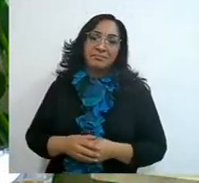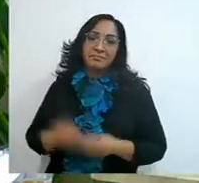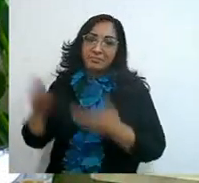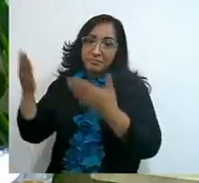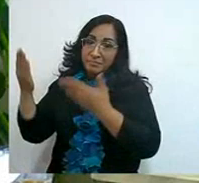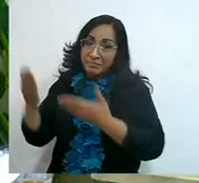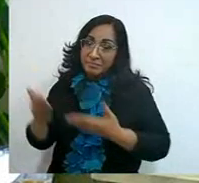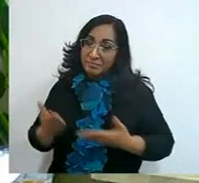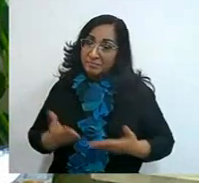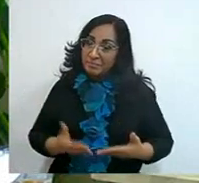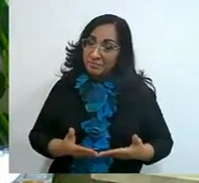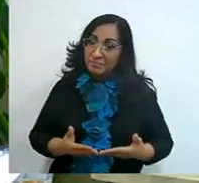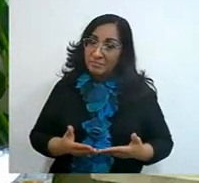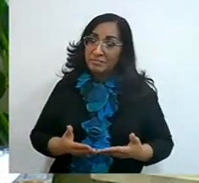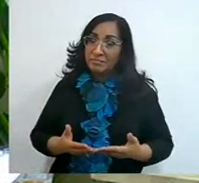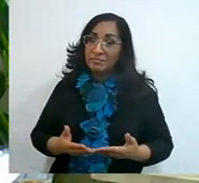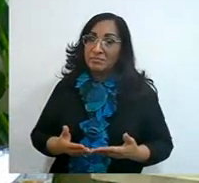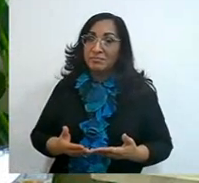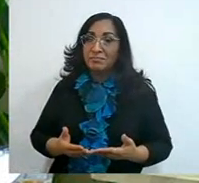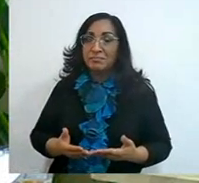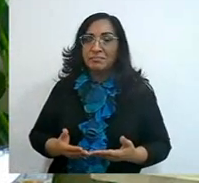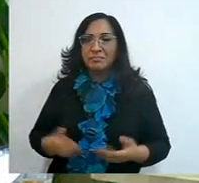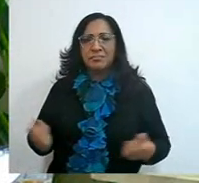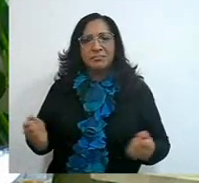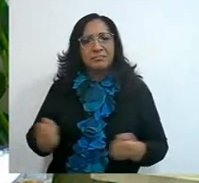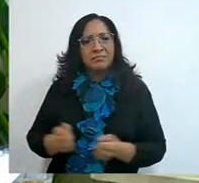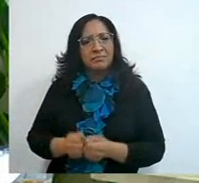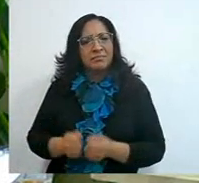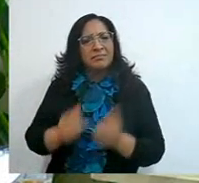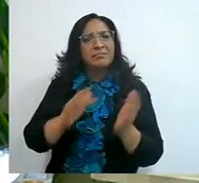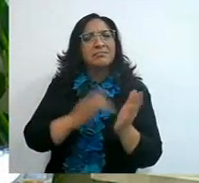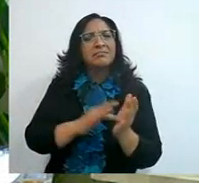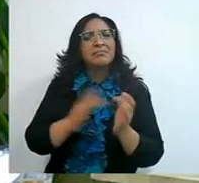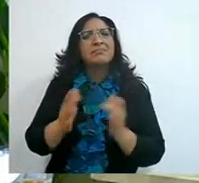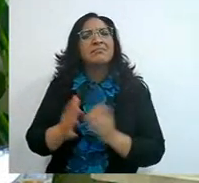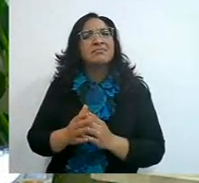Llegamos a la persona de nuestro Señor. ¿Qué mal hizo Jesús?